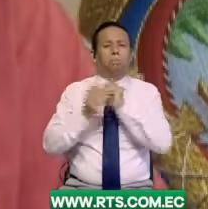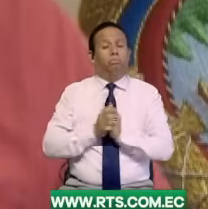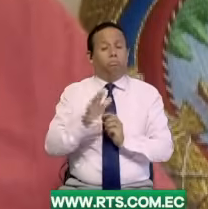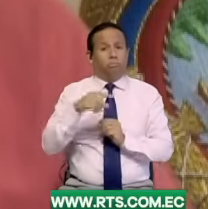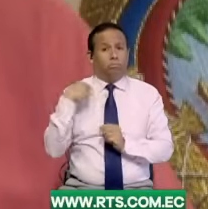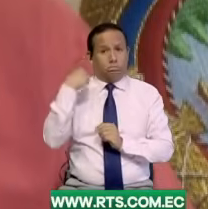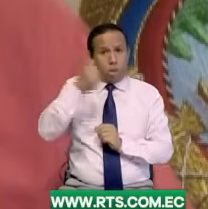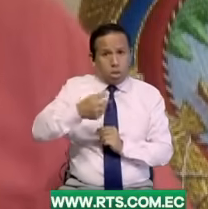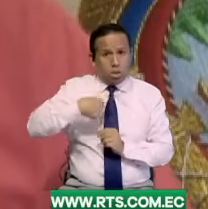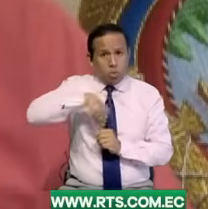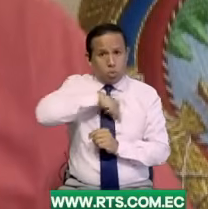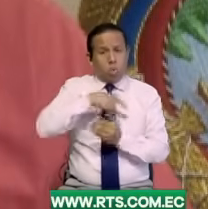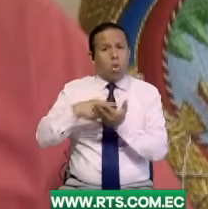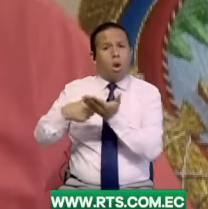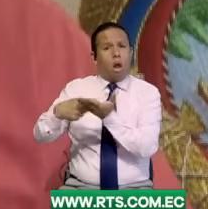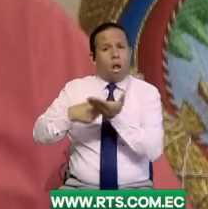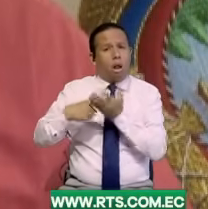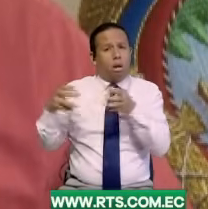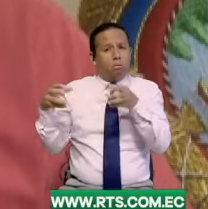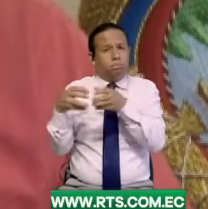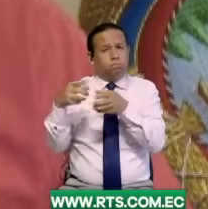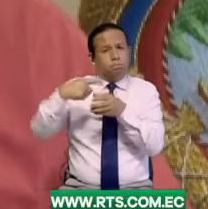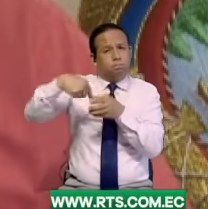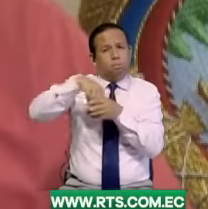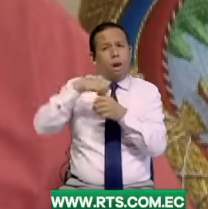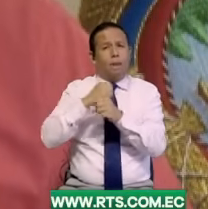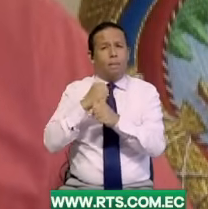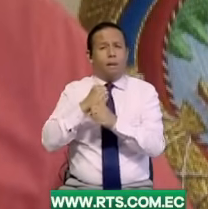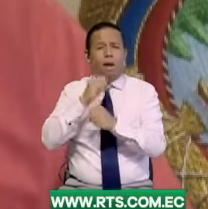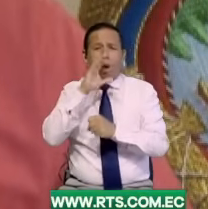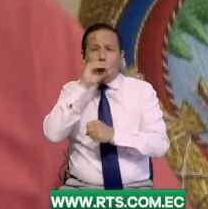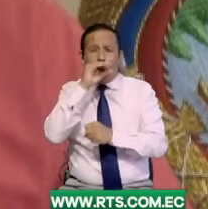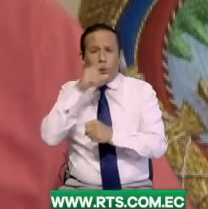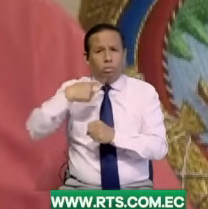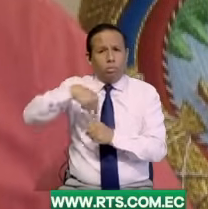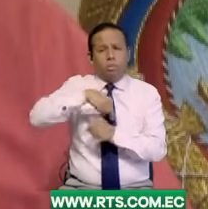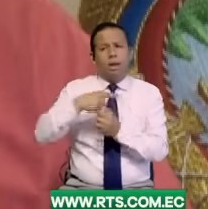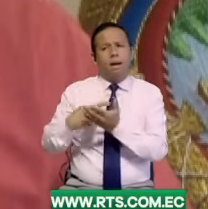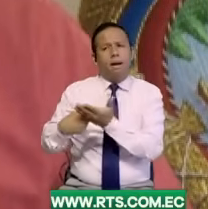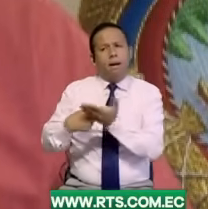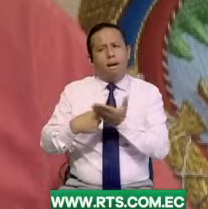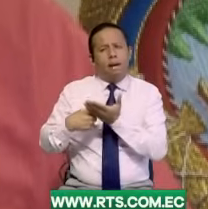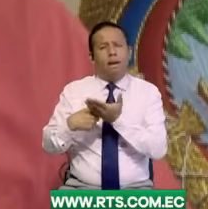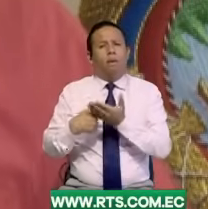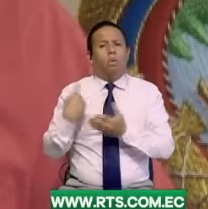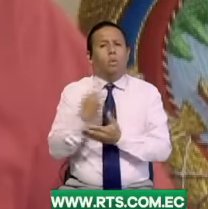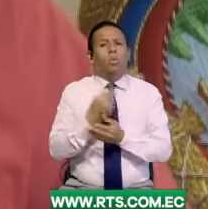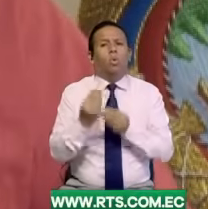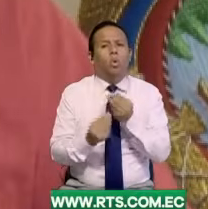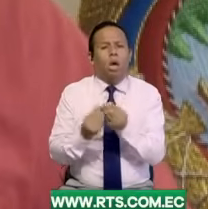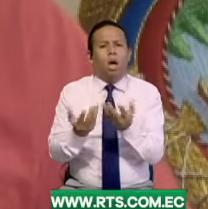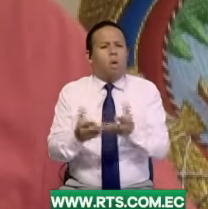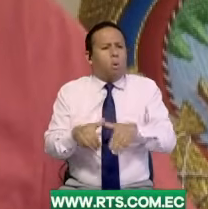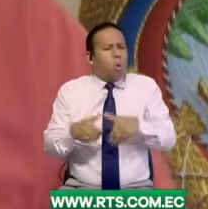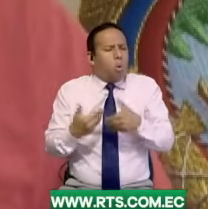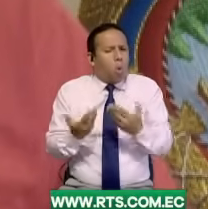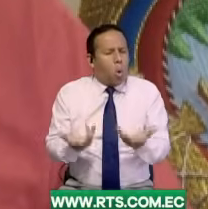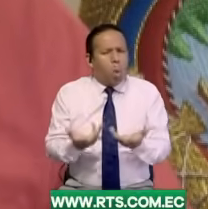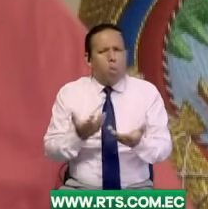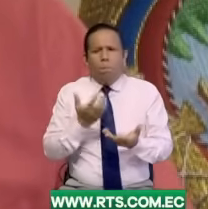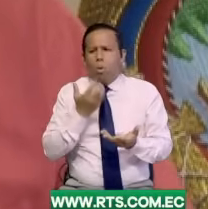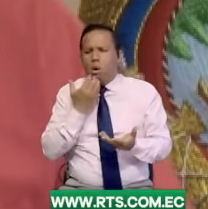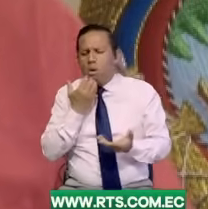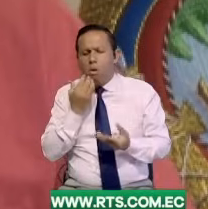una reunión en la Agencia Metropolitana de Tránsito para de alguna u otra manera también buscar la forma